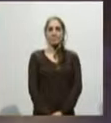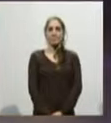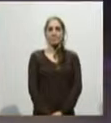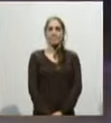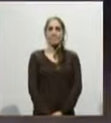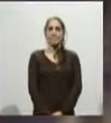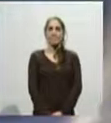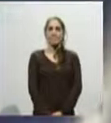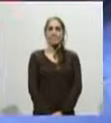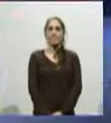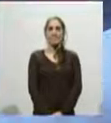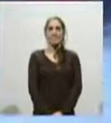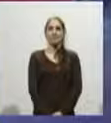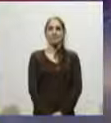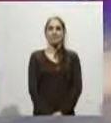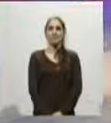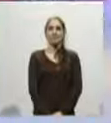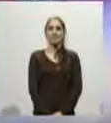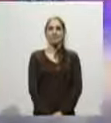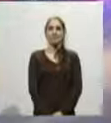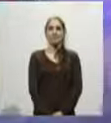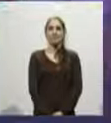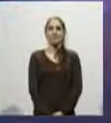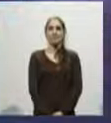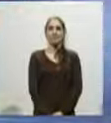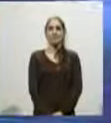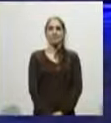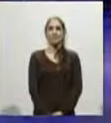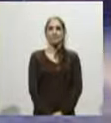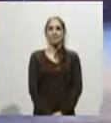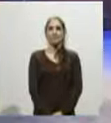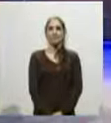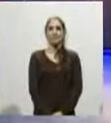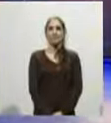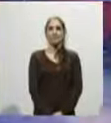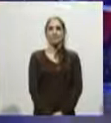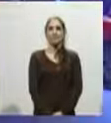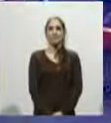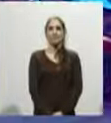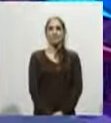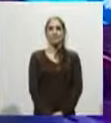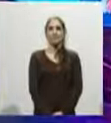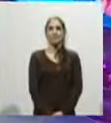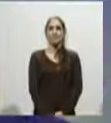radar. Ya soy detectable en cualquier